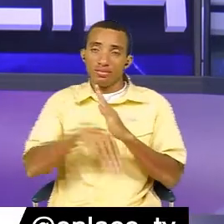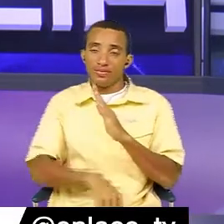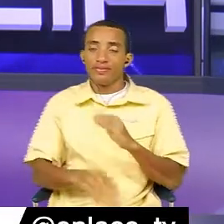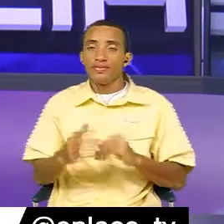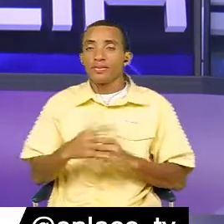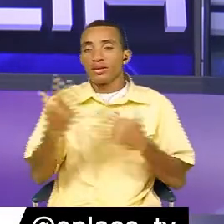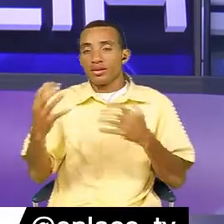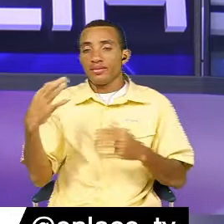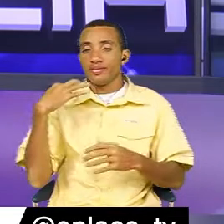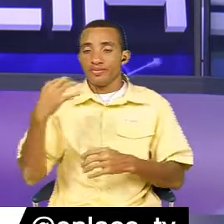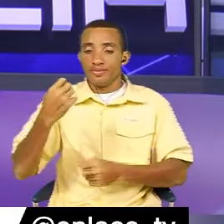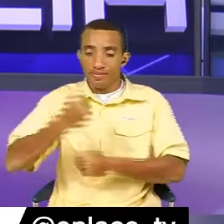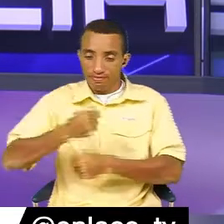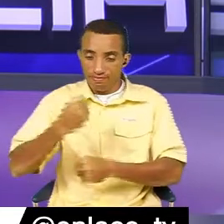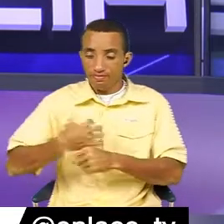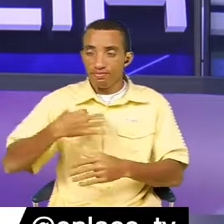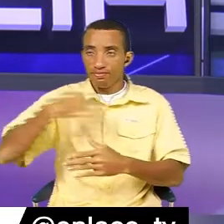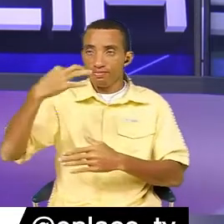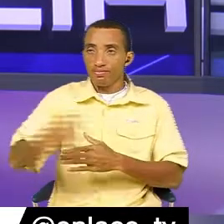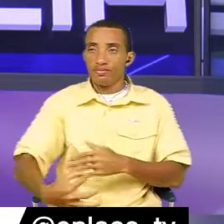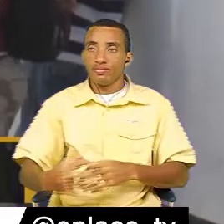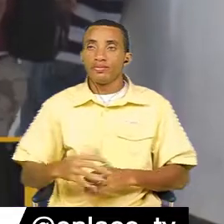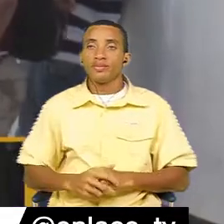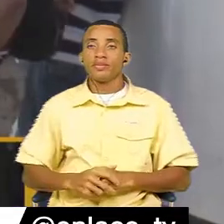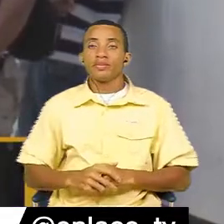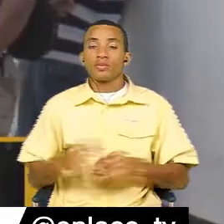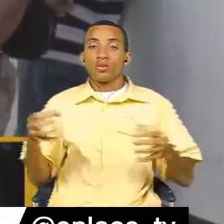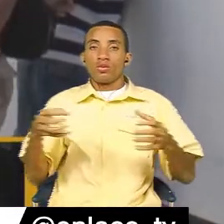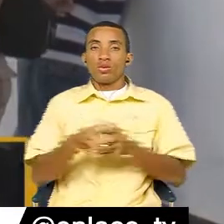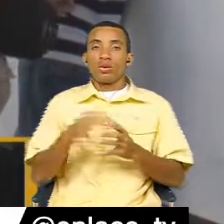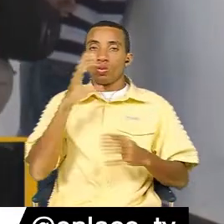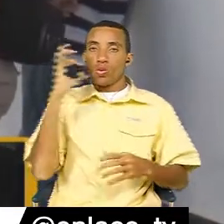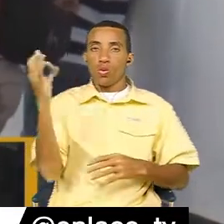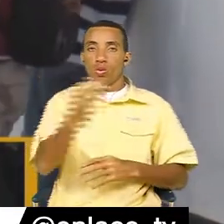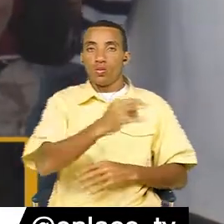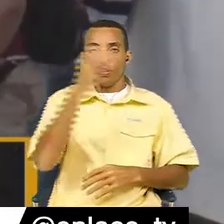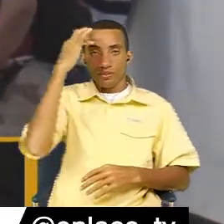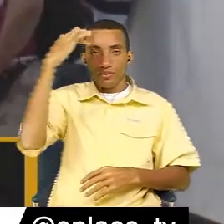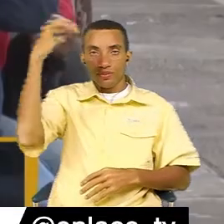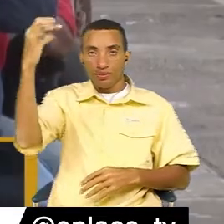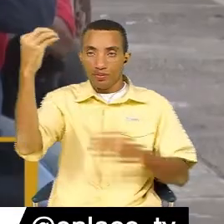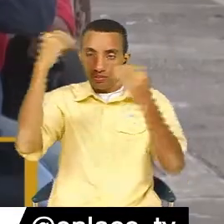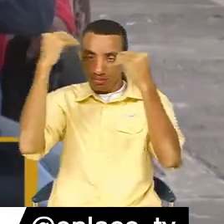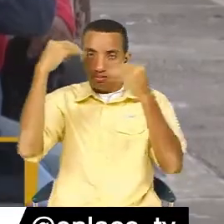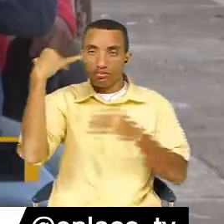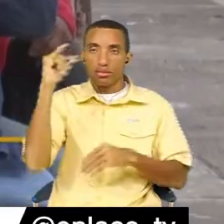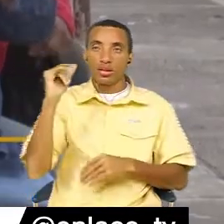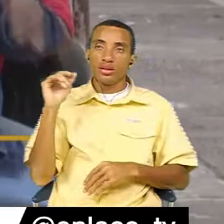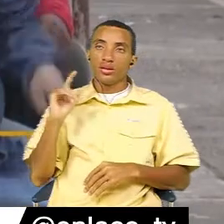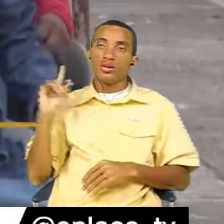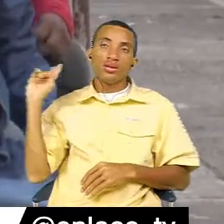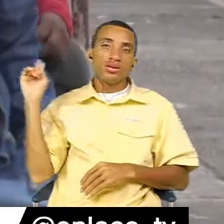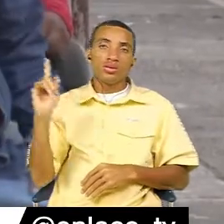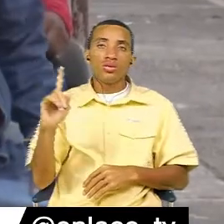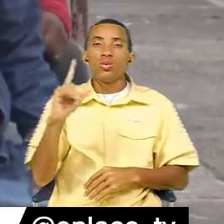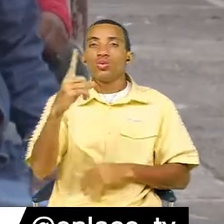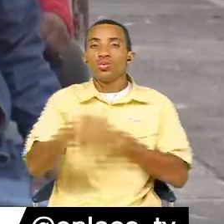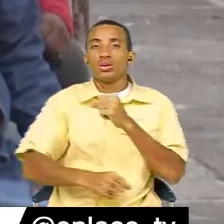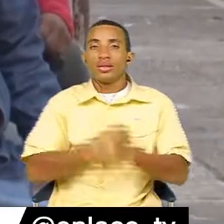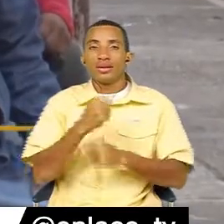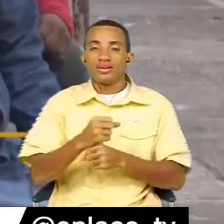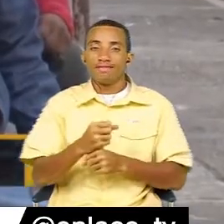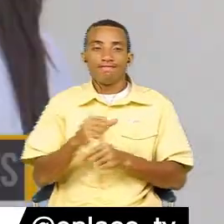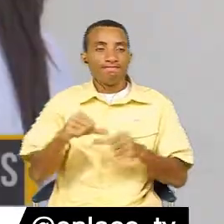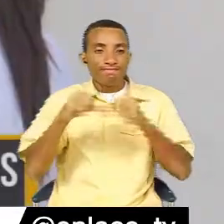oportunidades de trabajo digno. Este grupo de hombres profesionalmente formados lleva más de un año sin un empleo fijo, digno